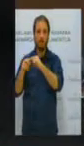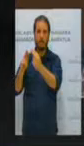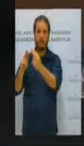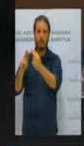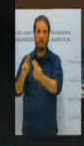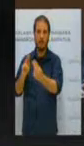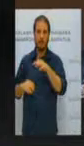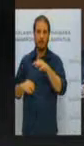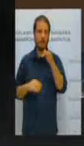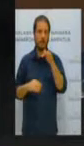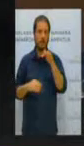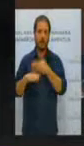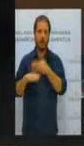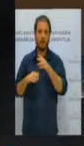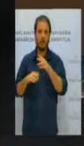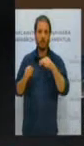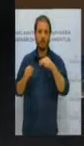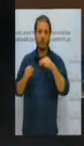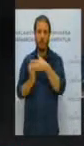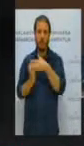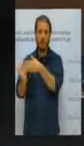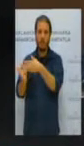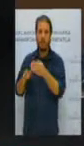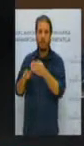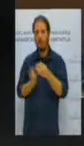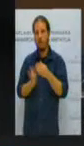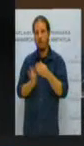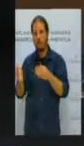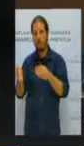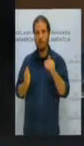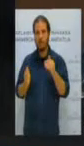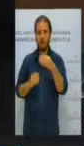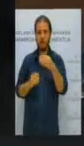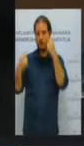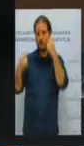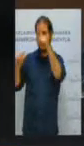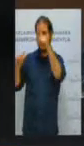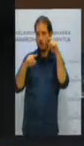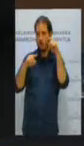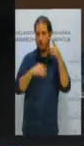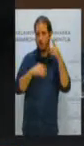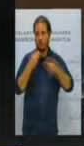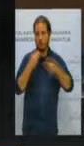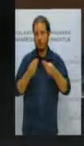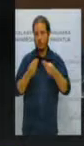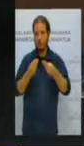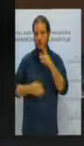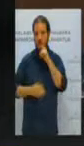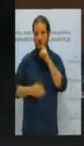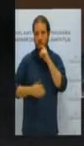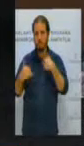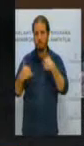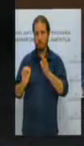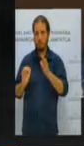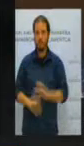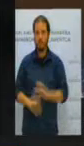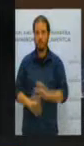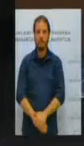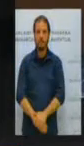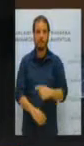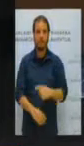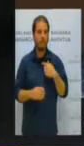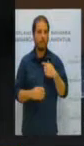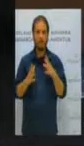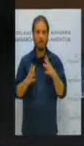caminos, pues cada uno deberá acordar cómo se hace. Y nuestro deseo, y yo creo que es un deseo que además refleja el